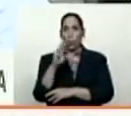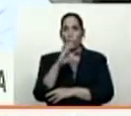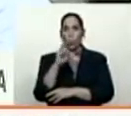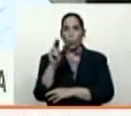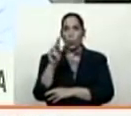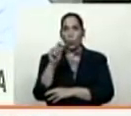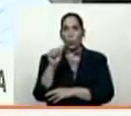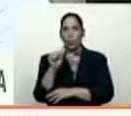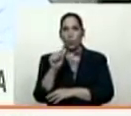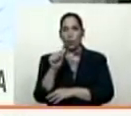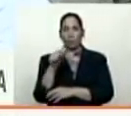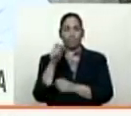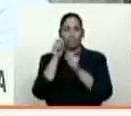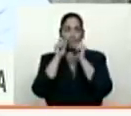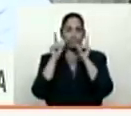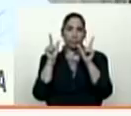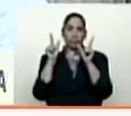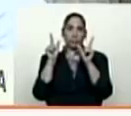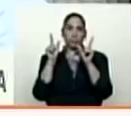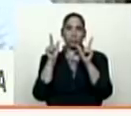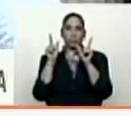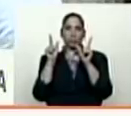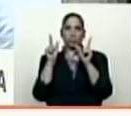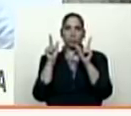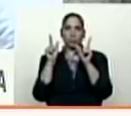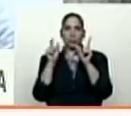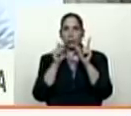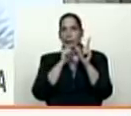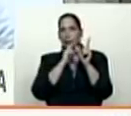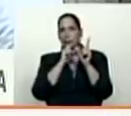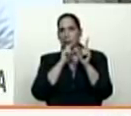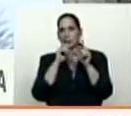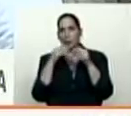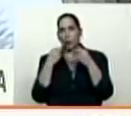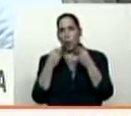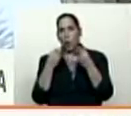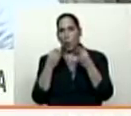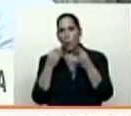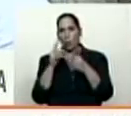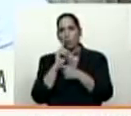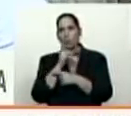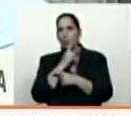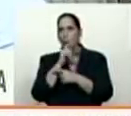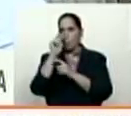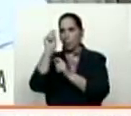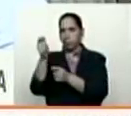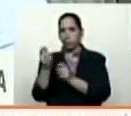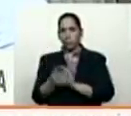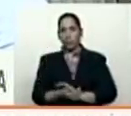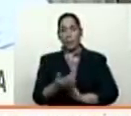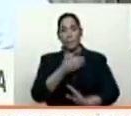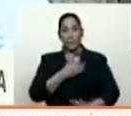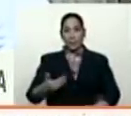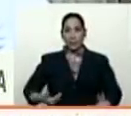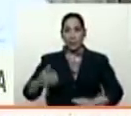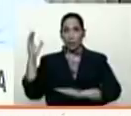tan insólito que se complica darle un calificativo. El presidente de